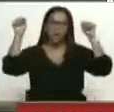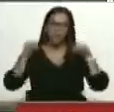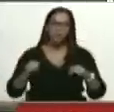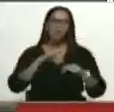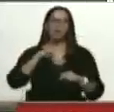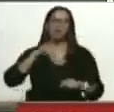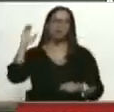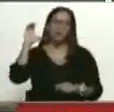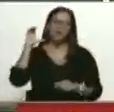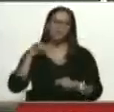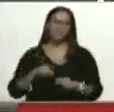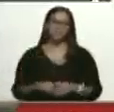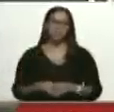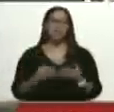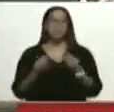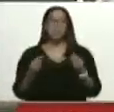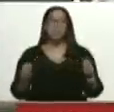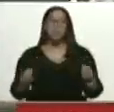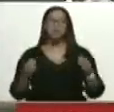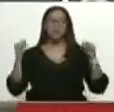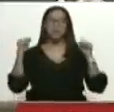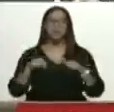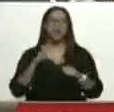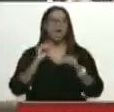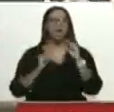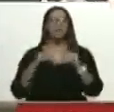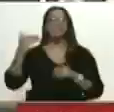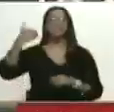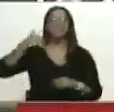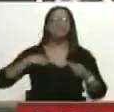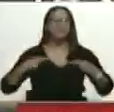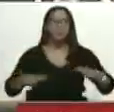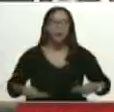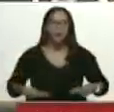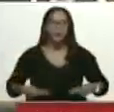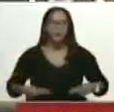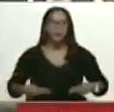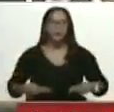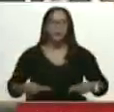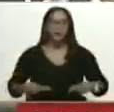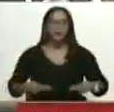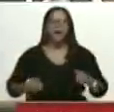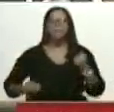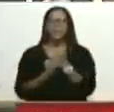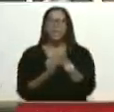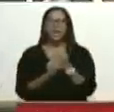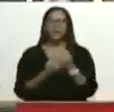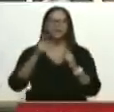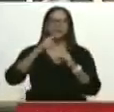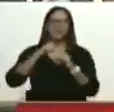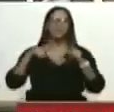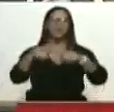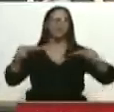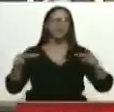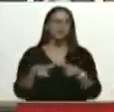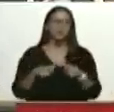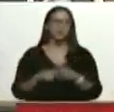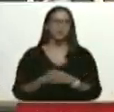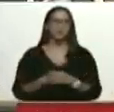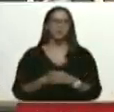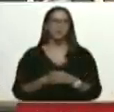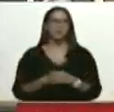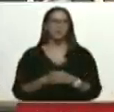pues. Y muchos de los que hoy hablan de derechos humanos avalaron ese tipo de acciones. Avalaron. Por ahí uno escucha a